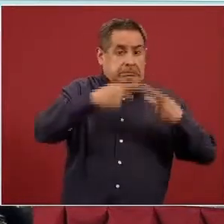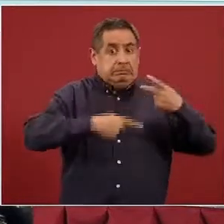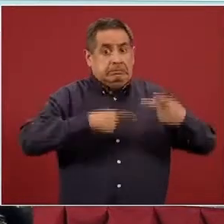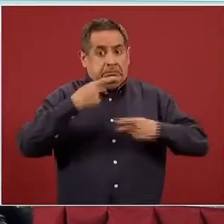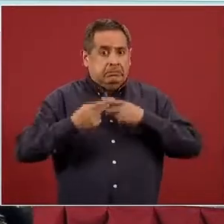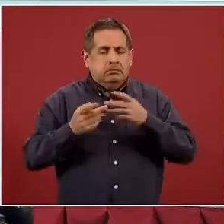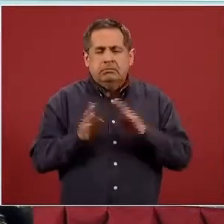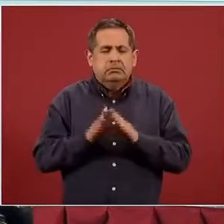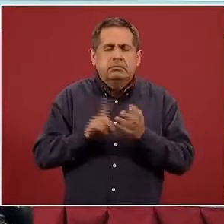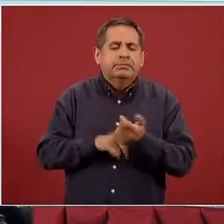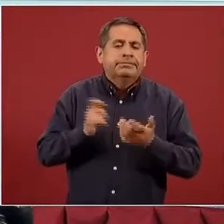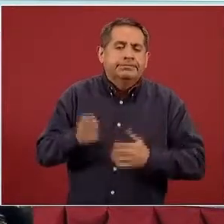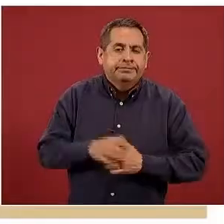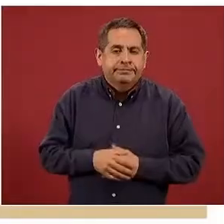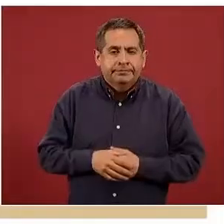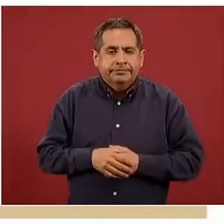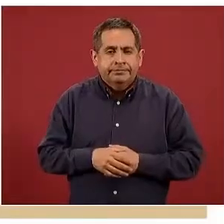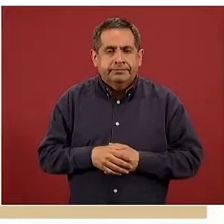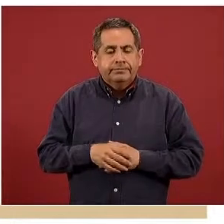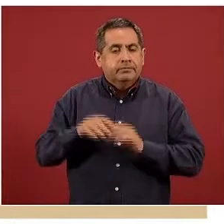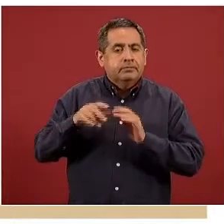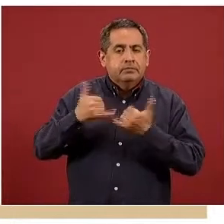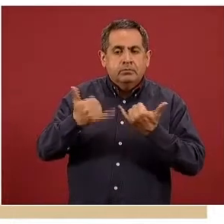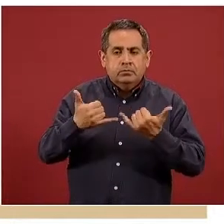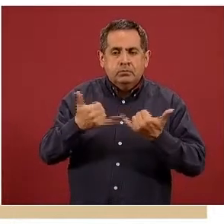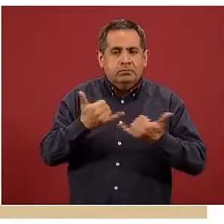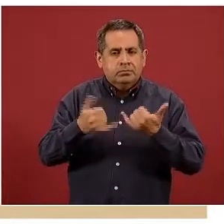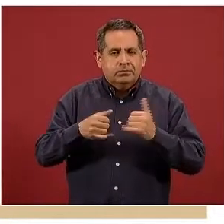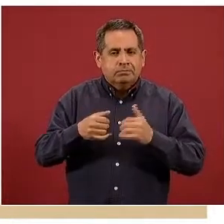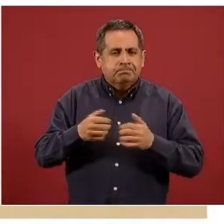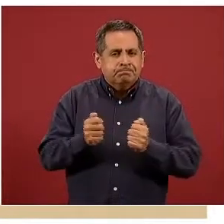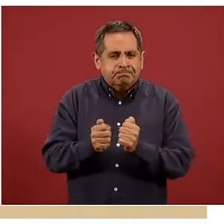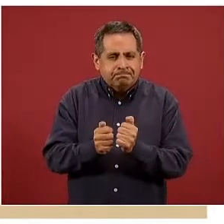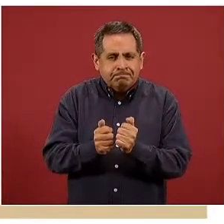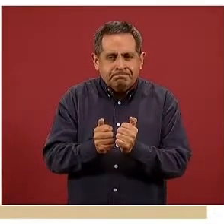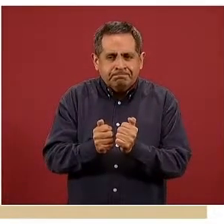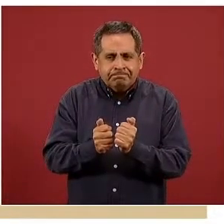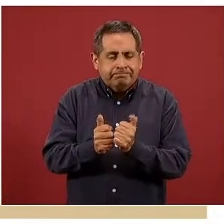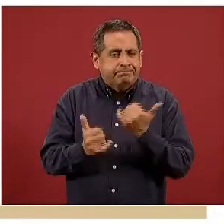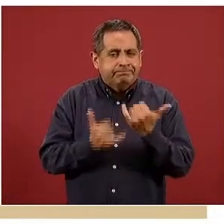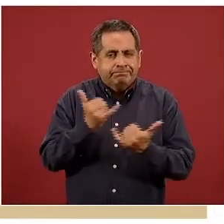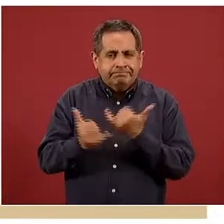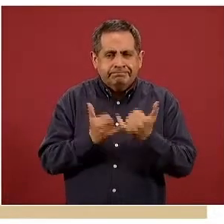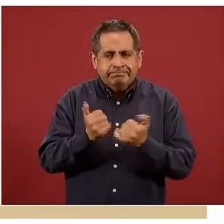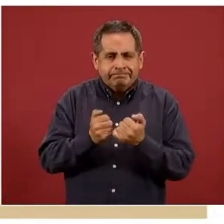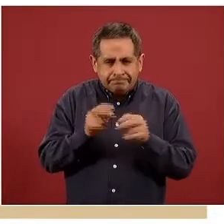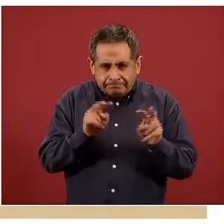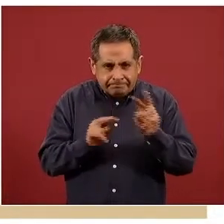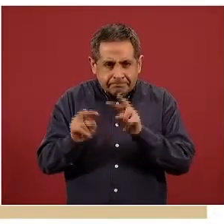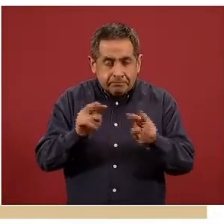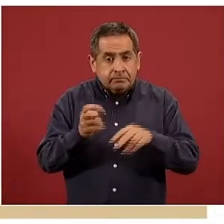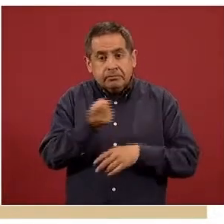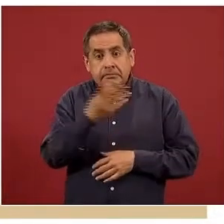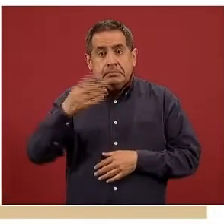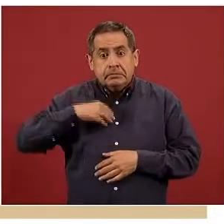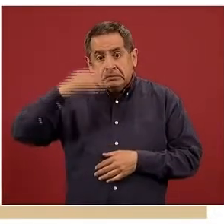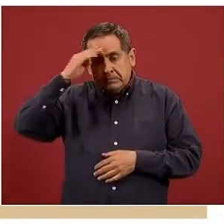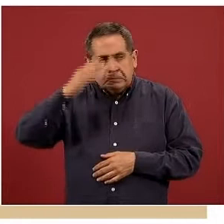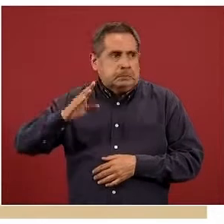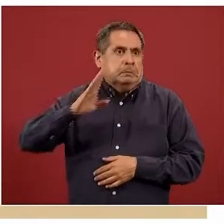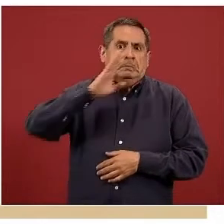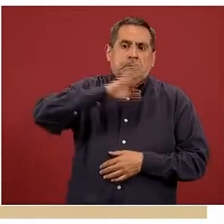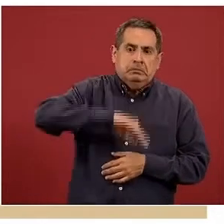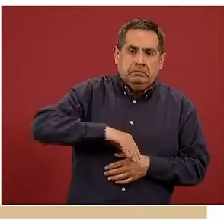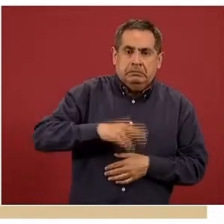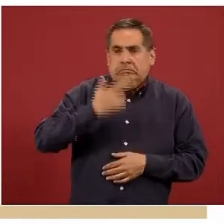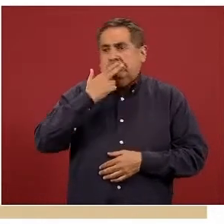varias cosas, es el uso de los videojuegos, ¿no? ¿Qué es lo que pasa con los videojuegos? ¿Por qué de repente se cree que es algo malo